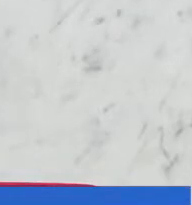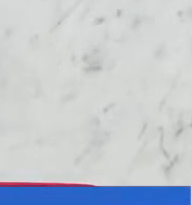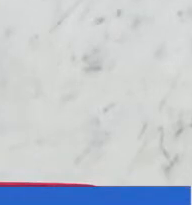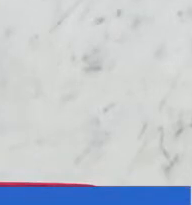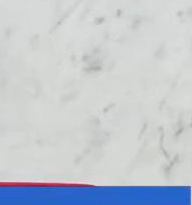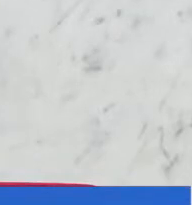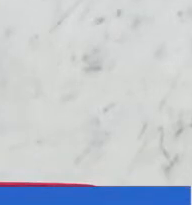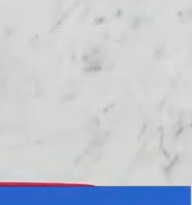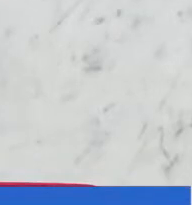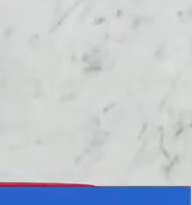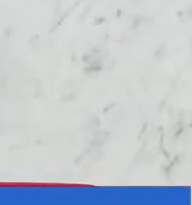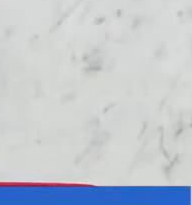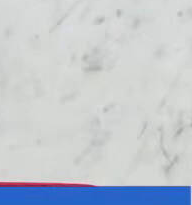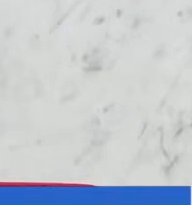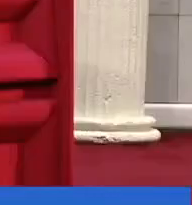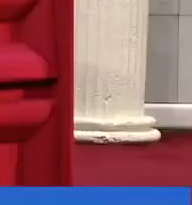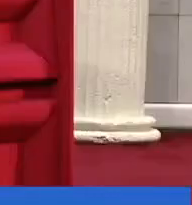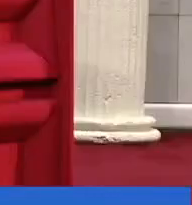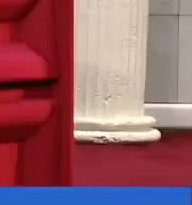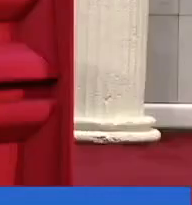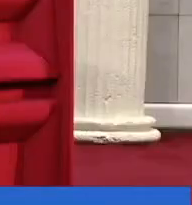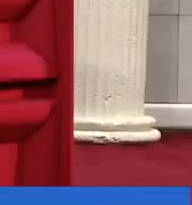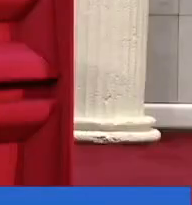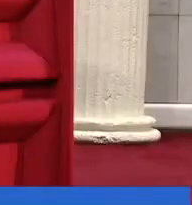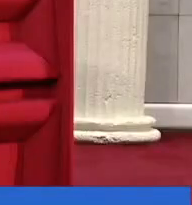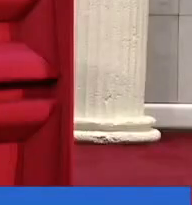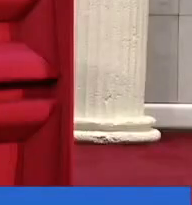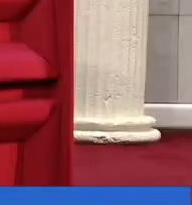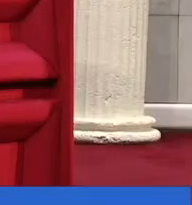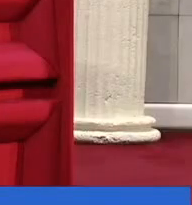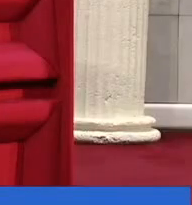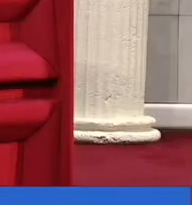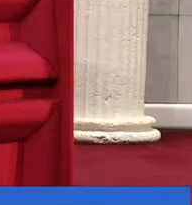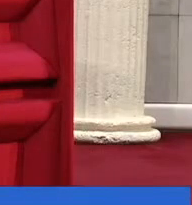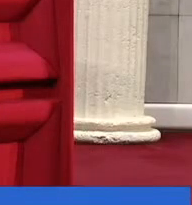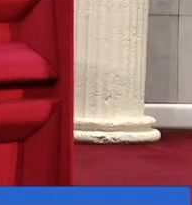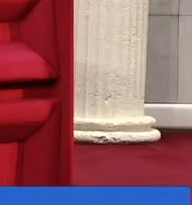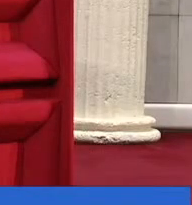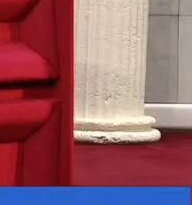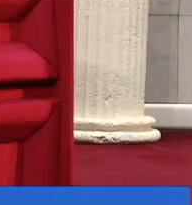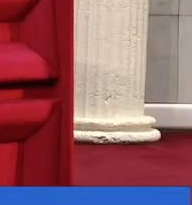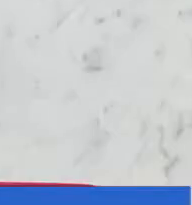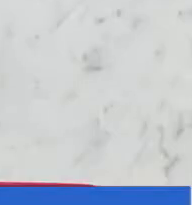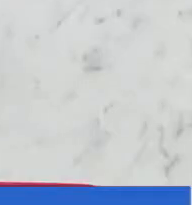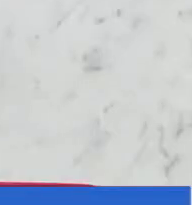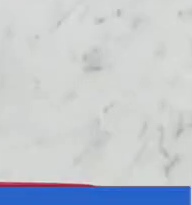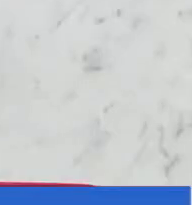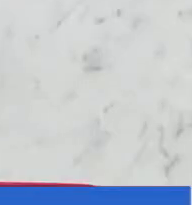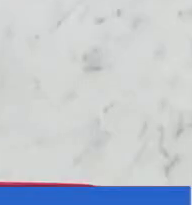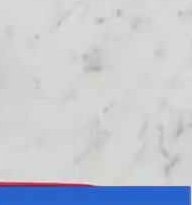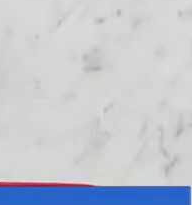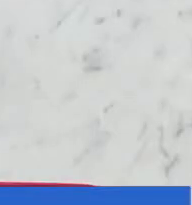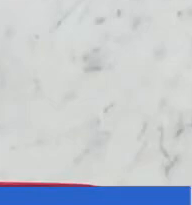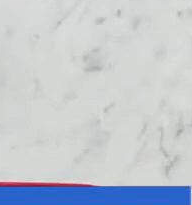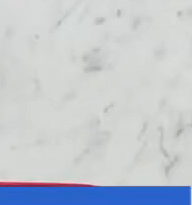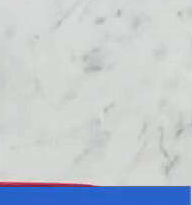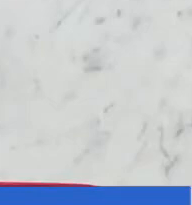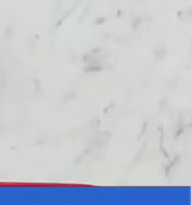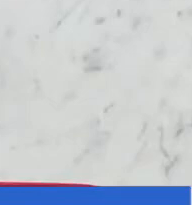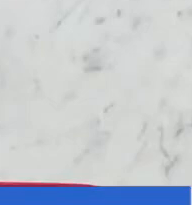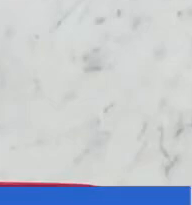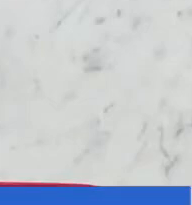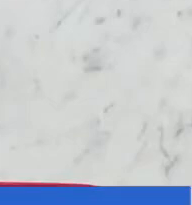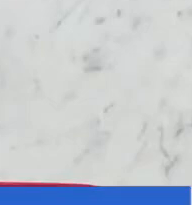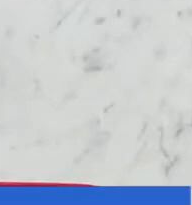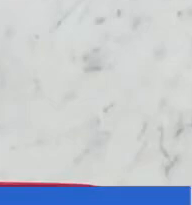que estaban muchos de ellos ingresados en el parlamento y otros que faltaba y había conciencia que